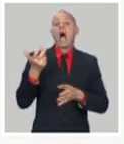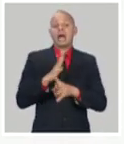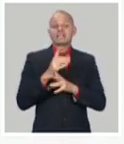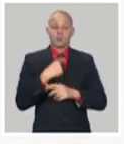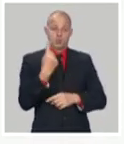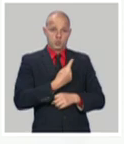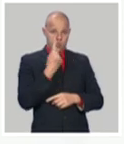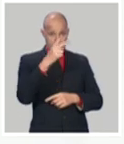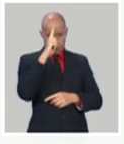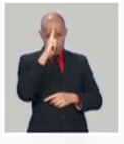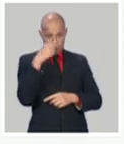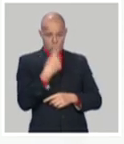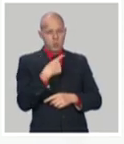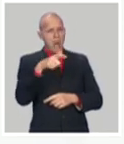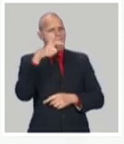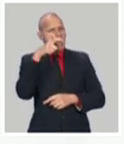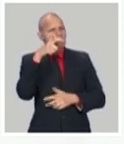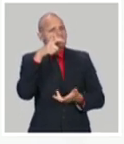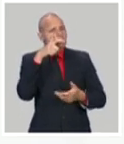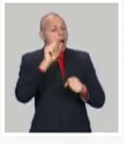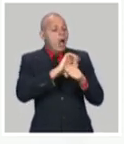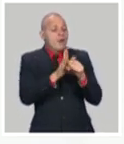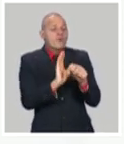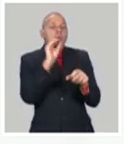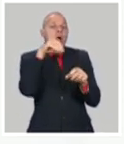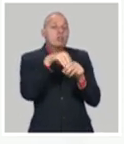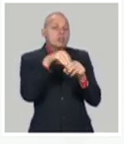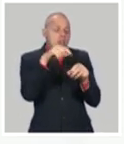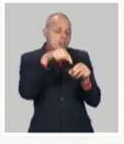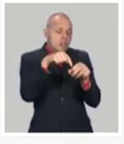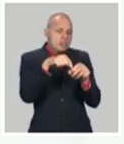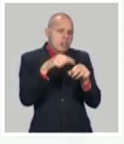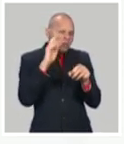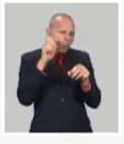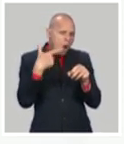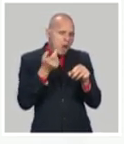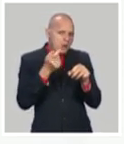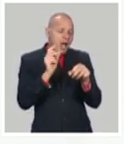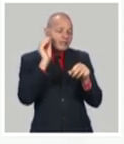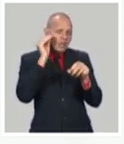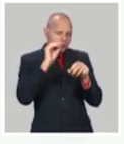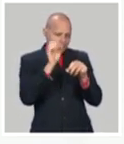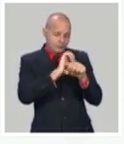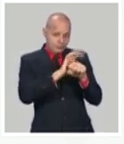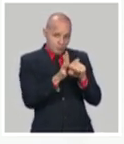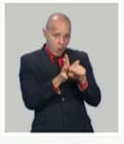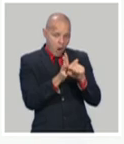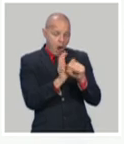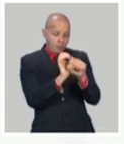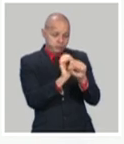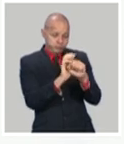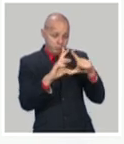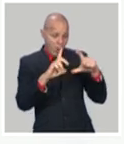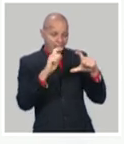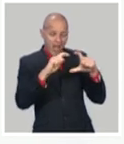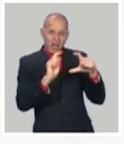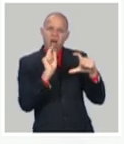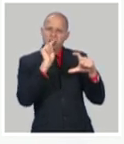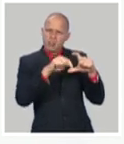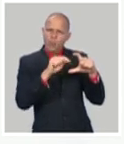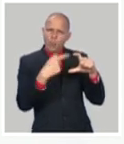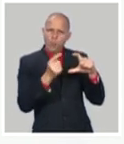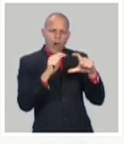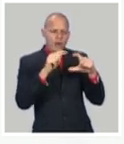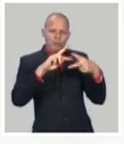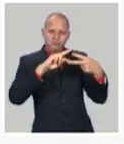el genoma de los virus. Y esto diría que el COVID, lo que ha traído, el mundo entero está trabajando en lo que